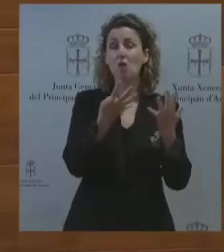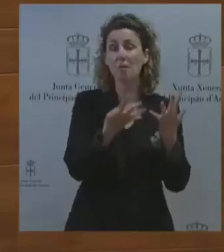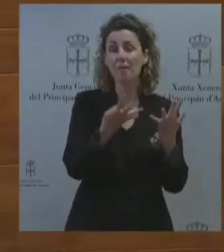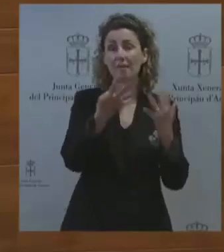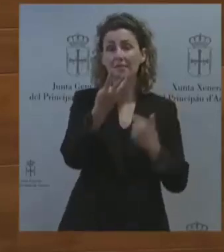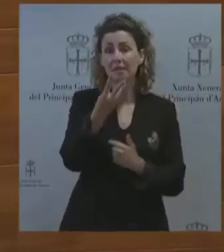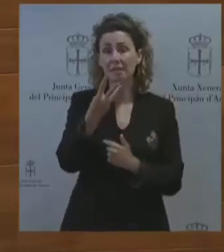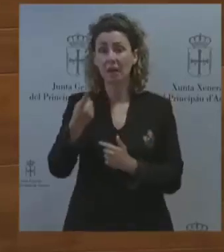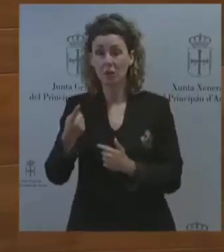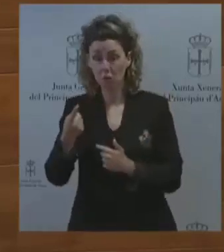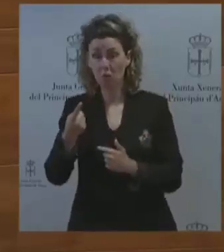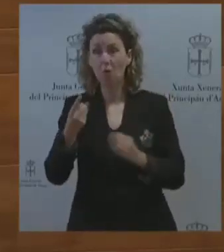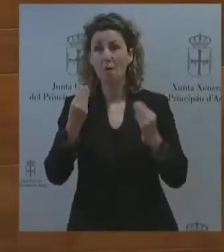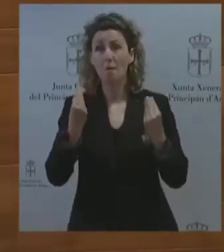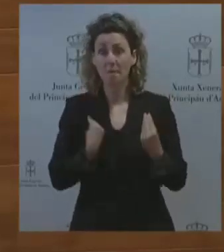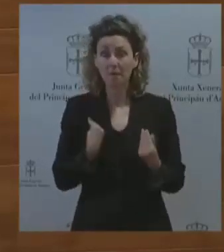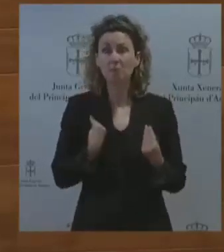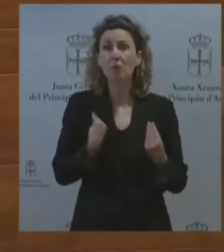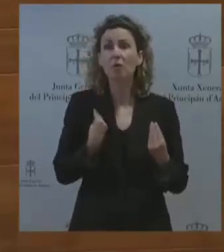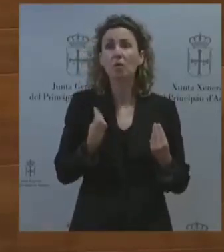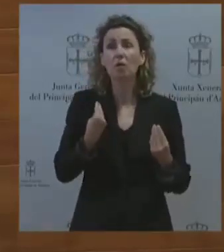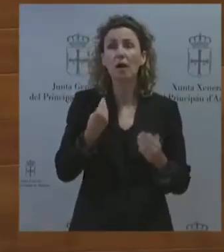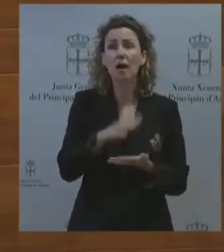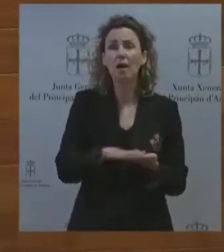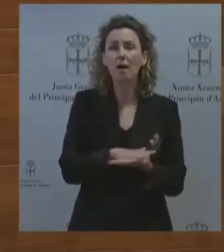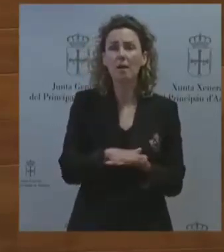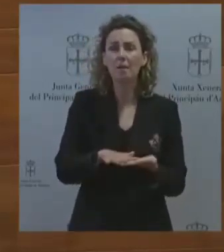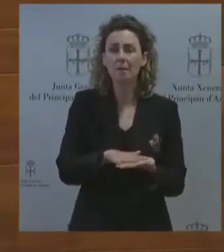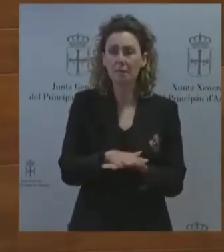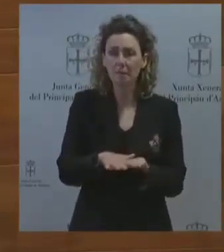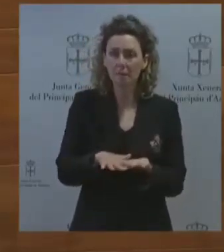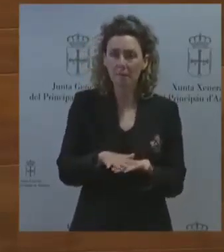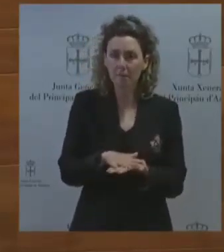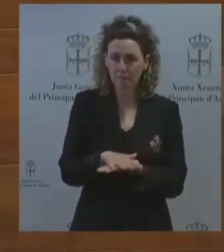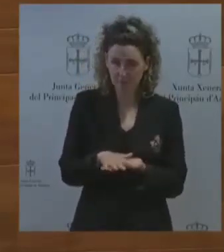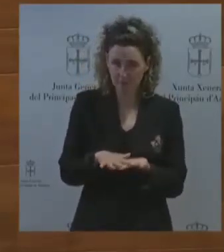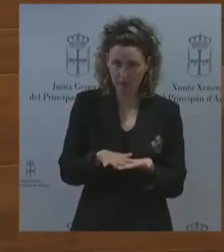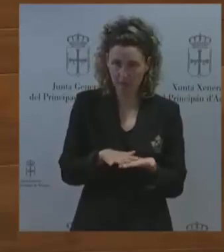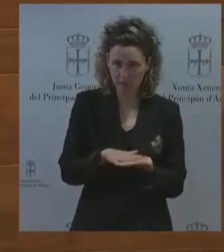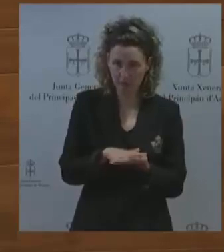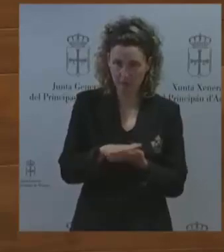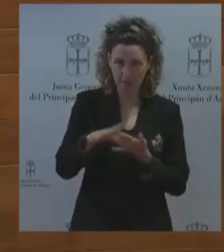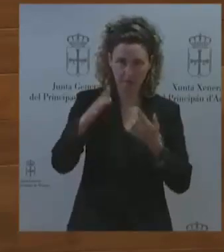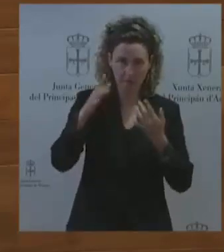SADEI, cerraron, señor Barbón. En 2021 estaban en funcionamiento